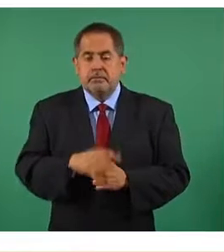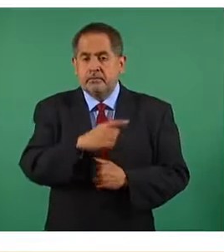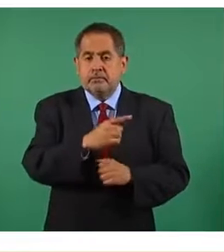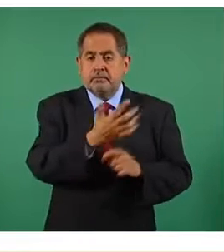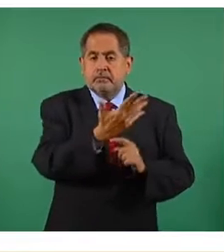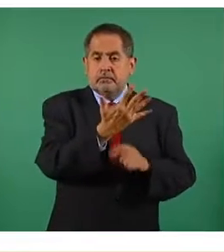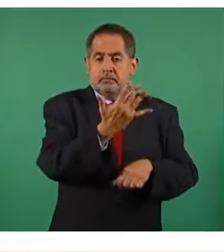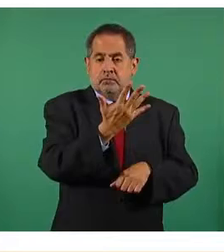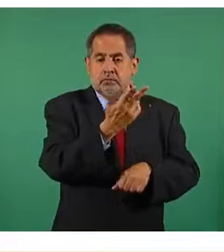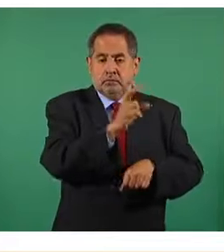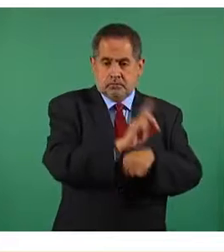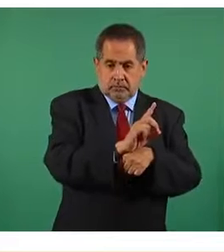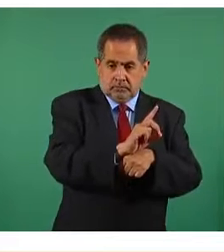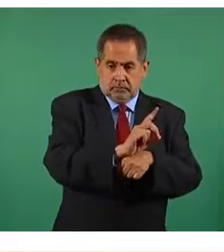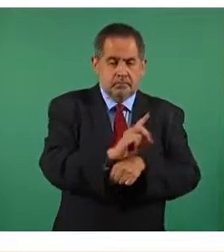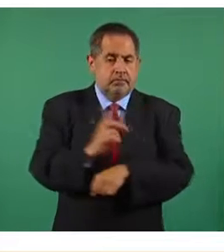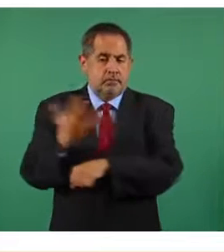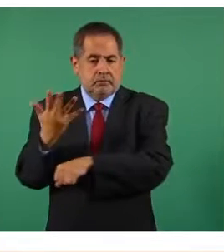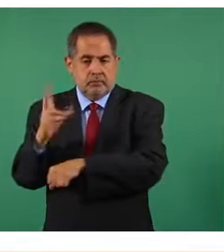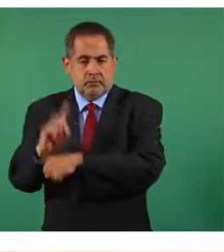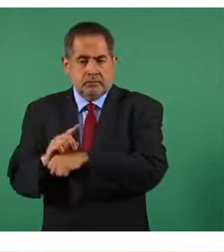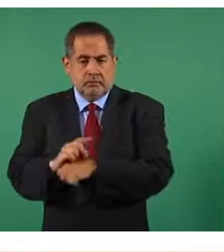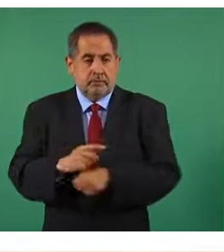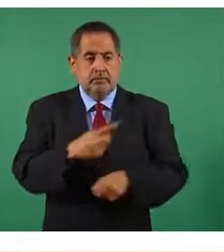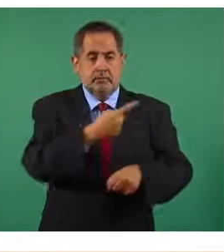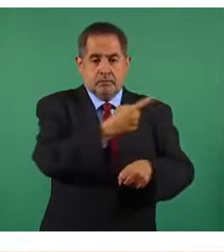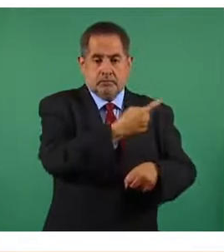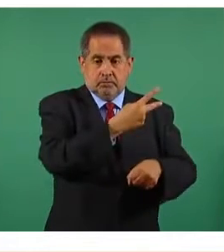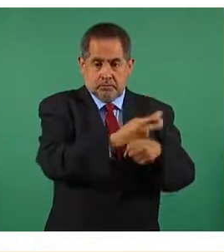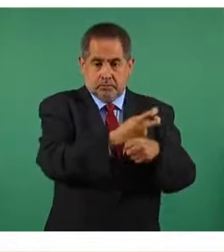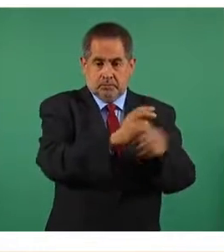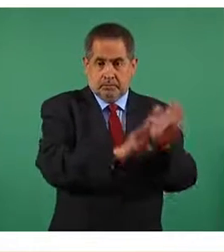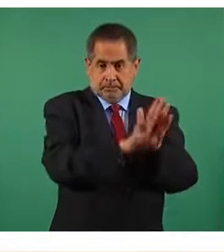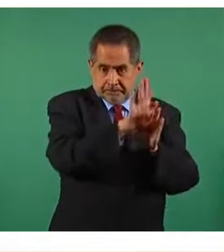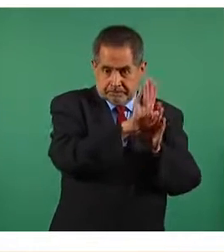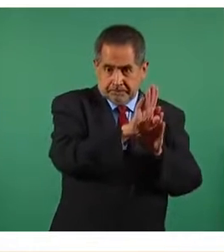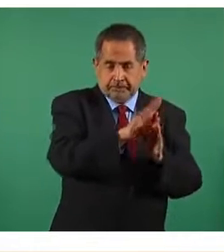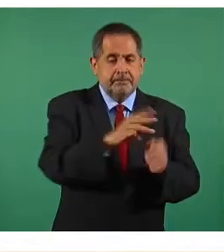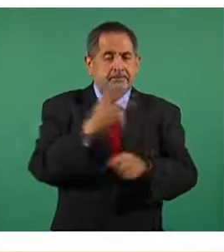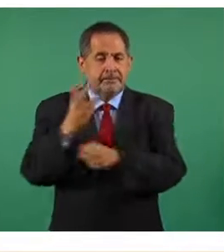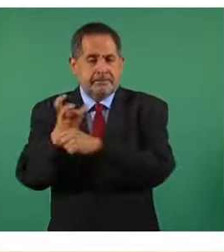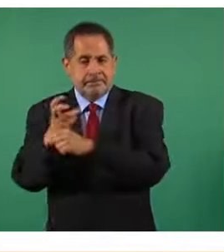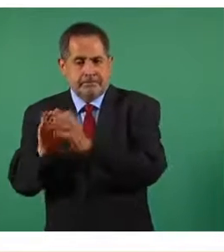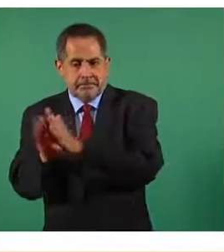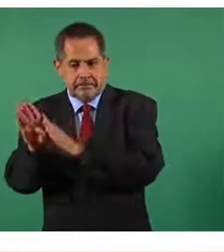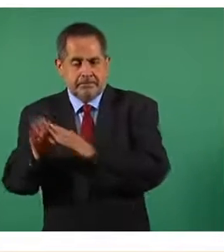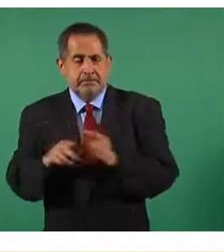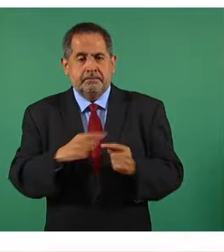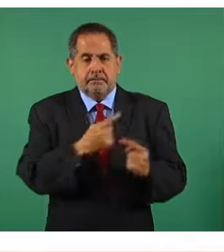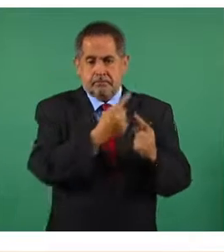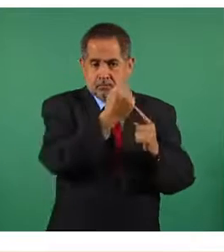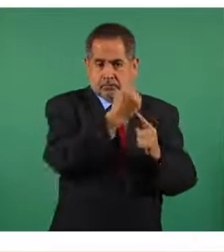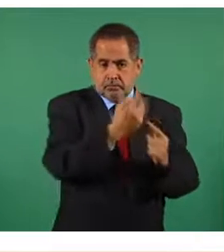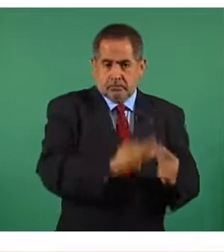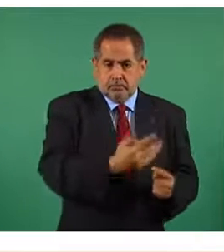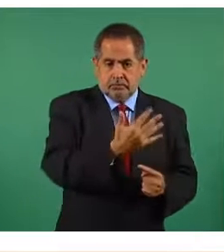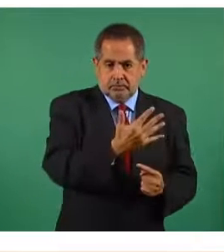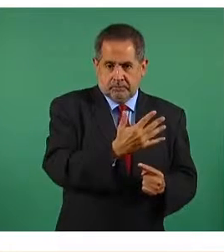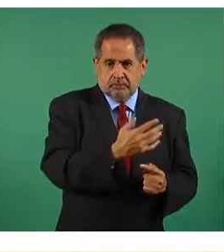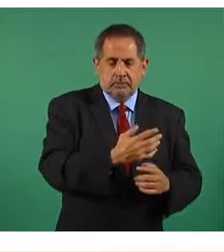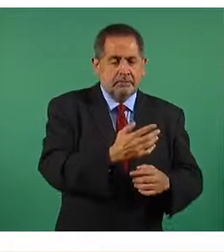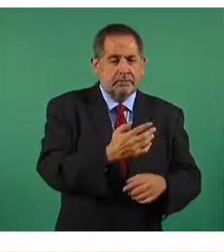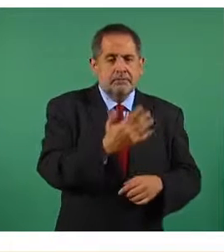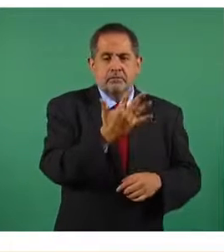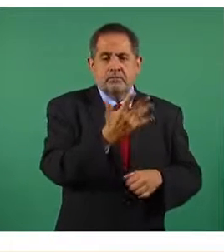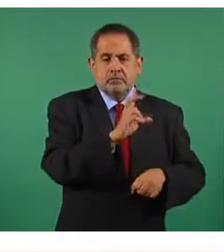días de la segunda y de la tercera ola. Arriba está el día 1, abajo está el día 50. De modo que